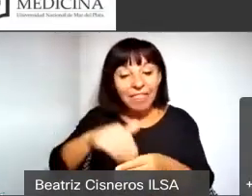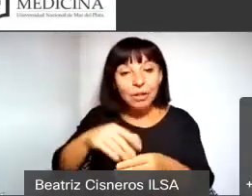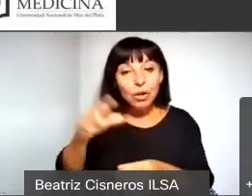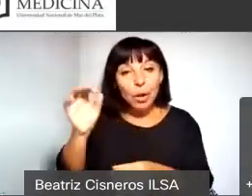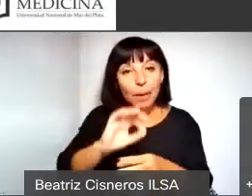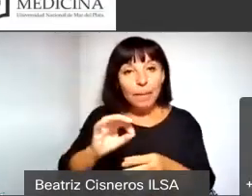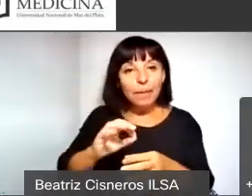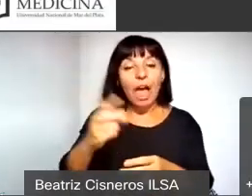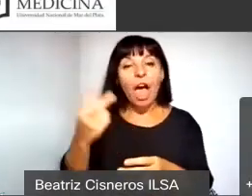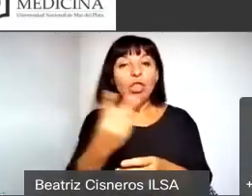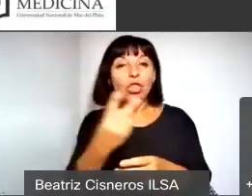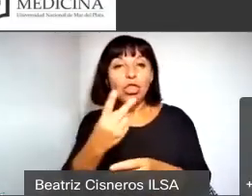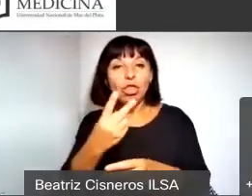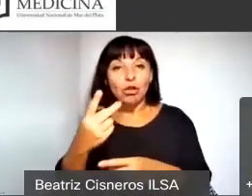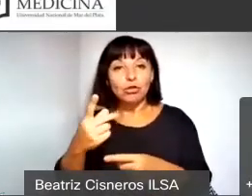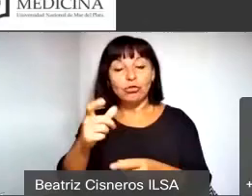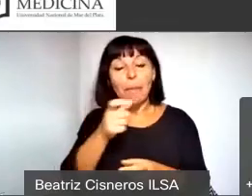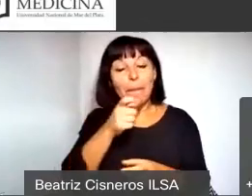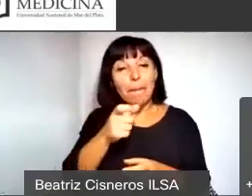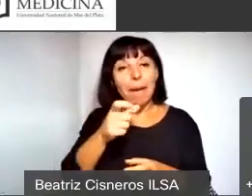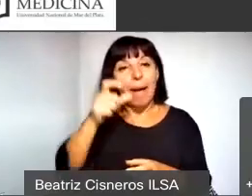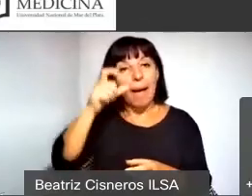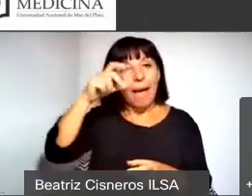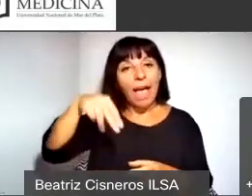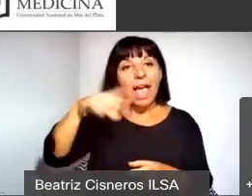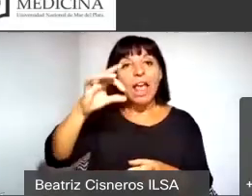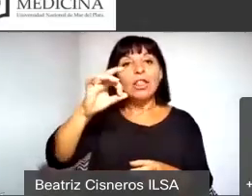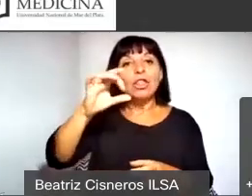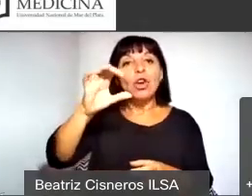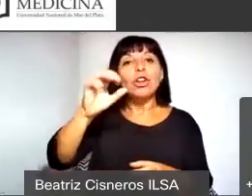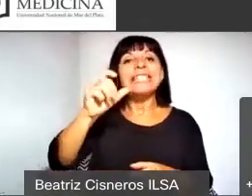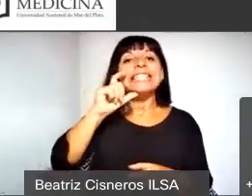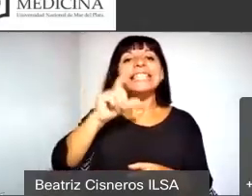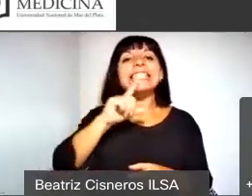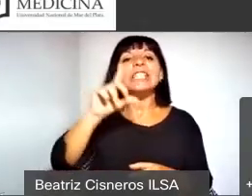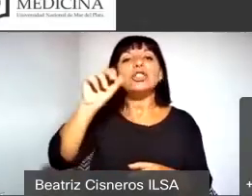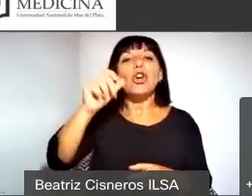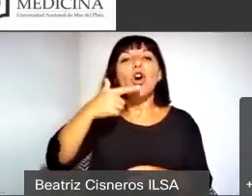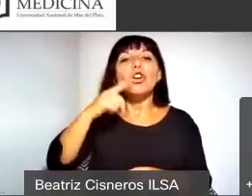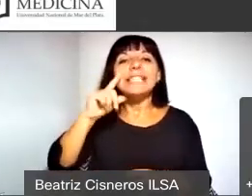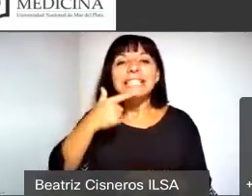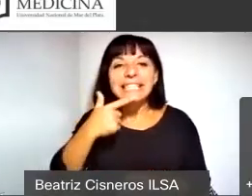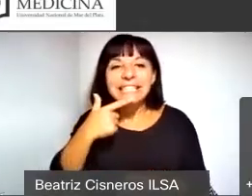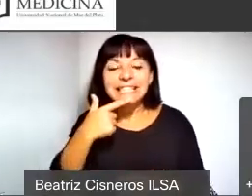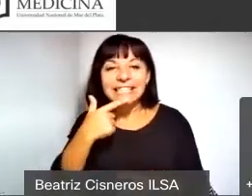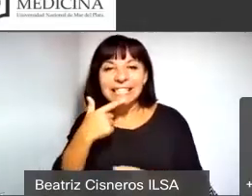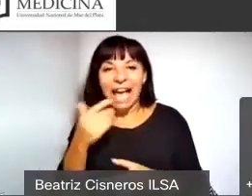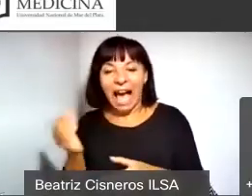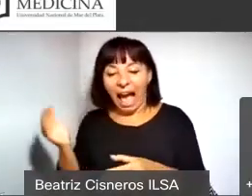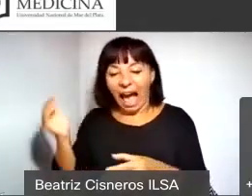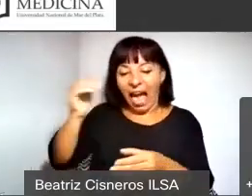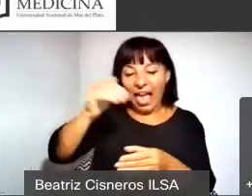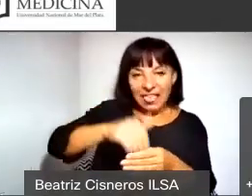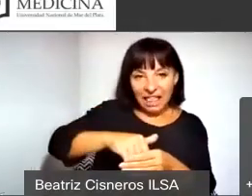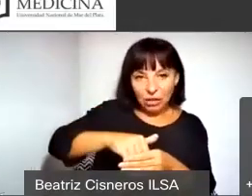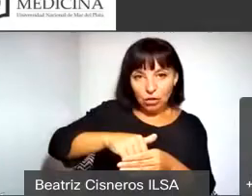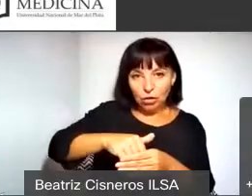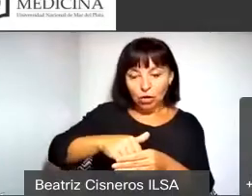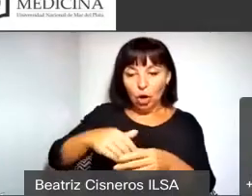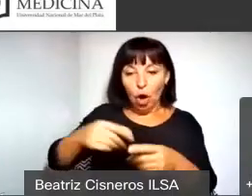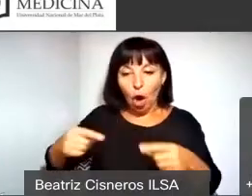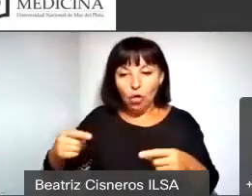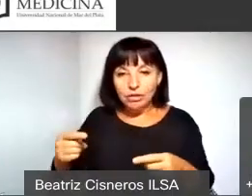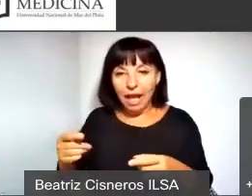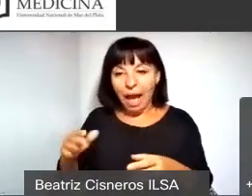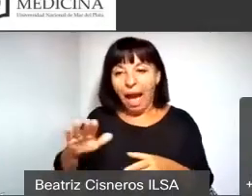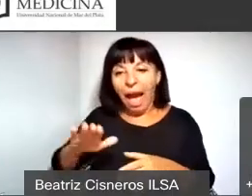la exocitosis. La endocitosis supone la incorporación de material foráneo que está por fuera de la